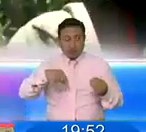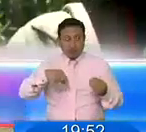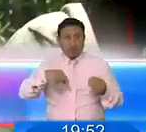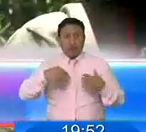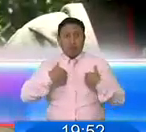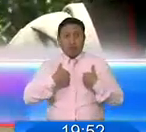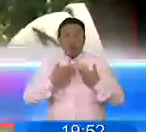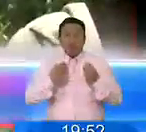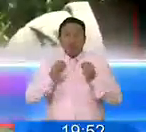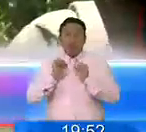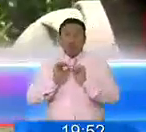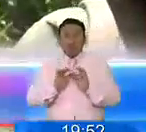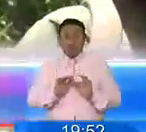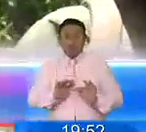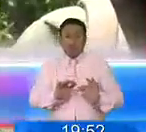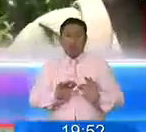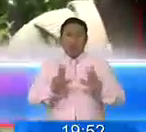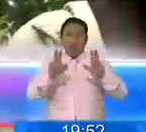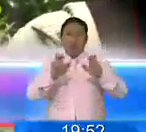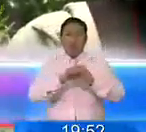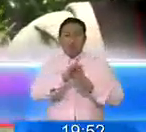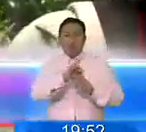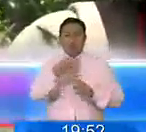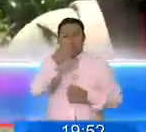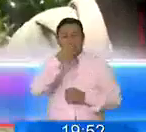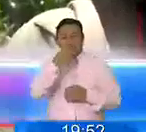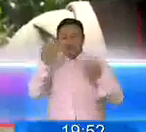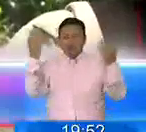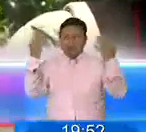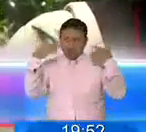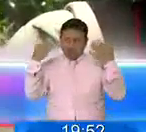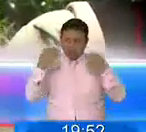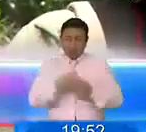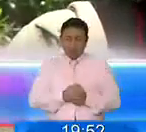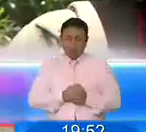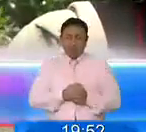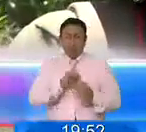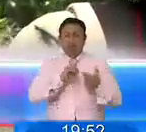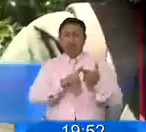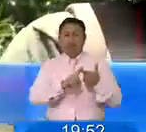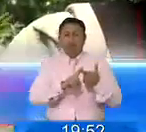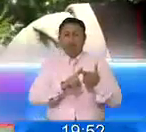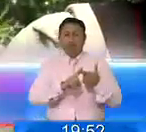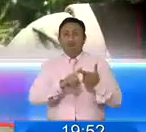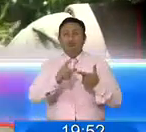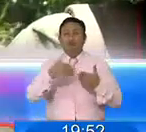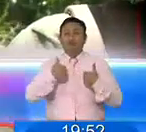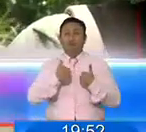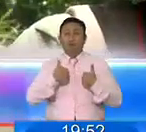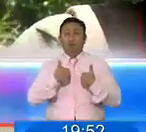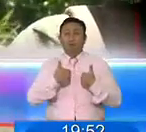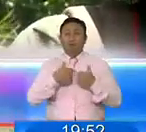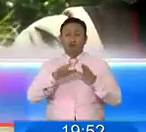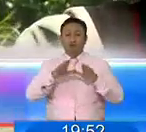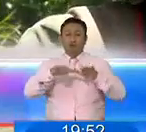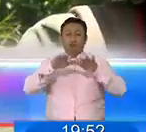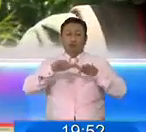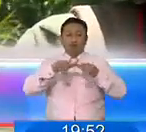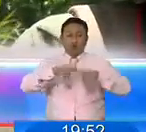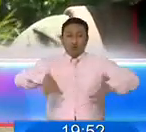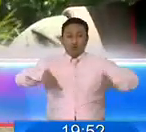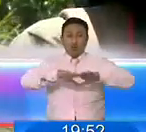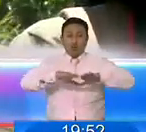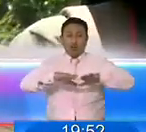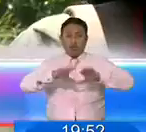especialmente ahora el tema sobre el calentamiento global está forzando a las aves a quedarse en ciertos lugares